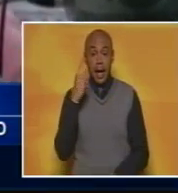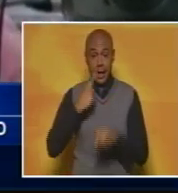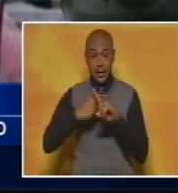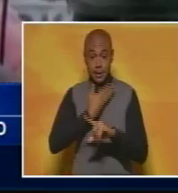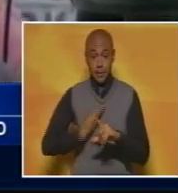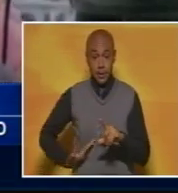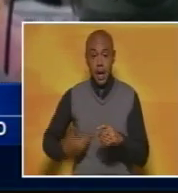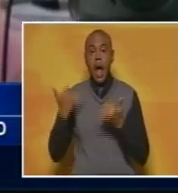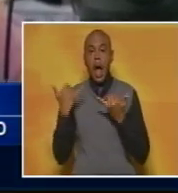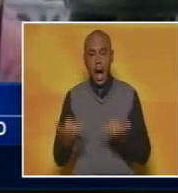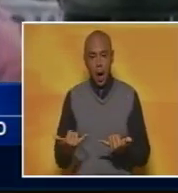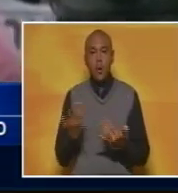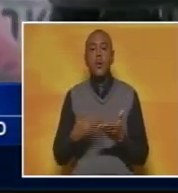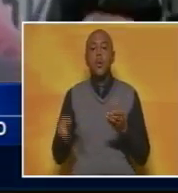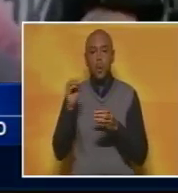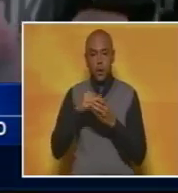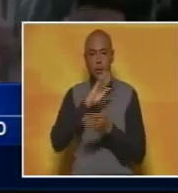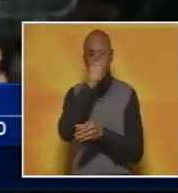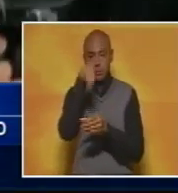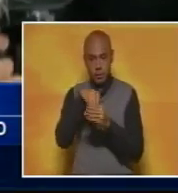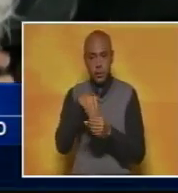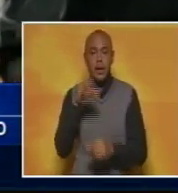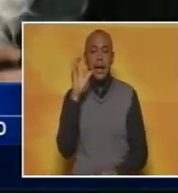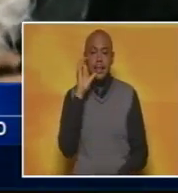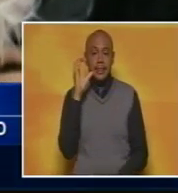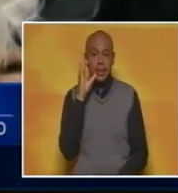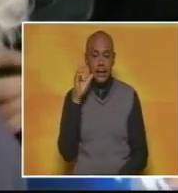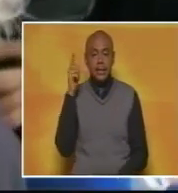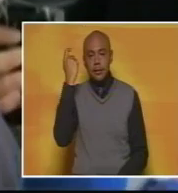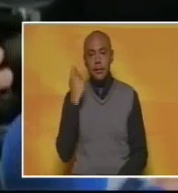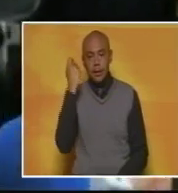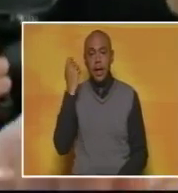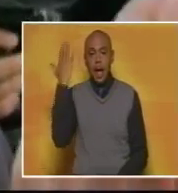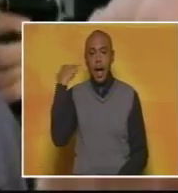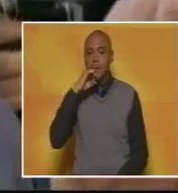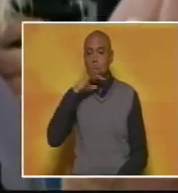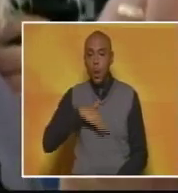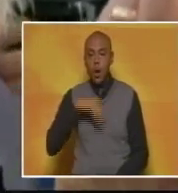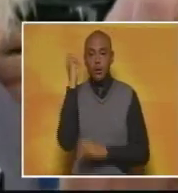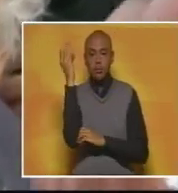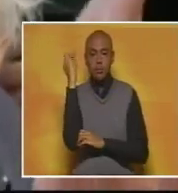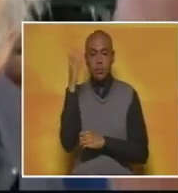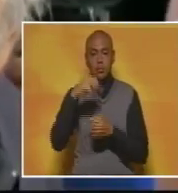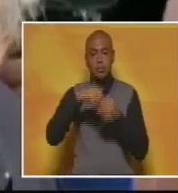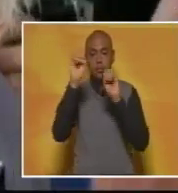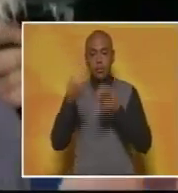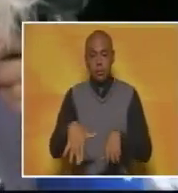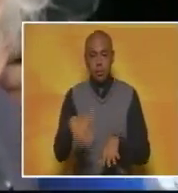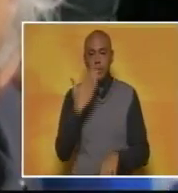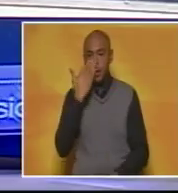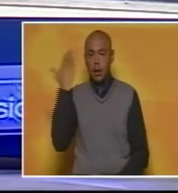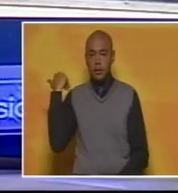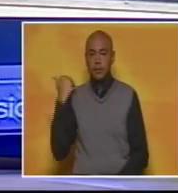exmandatario tendrá un nuevo periodo parlamentario después de haber renunciado al Congreso en 2018.